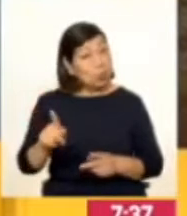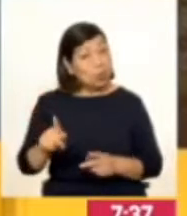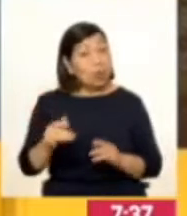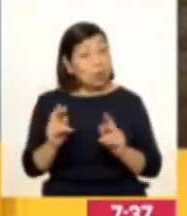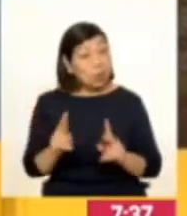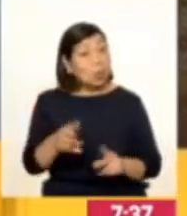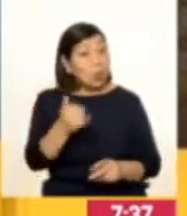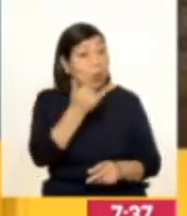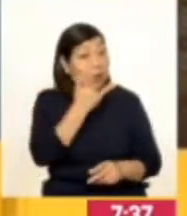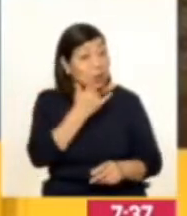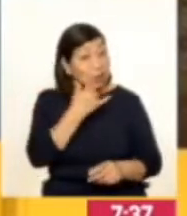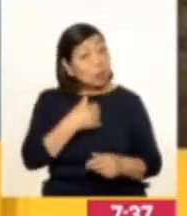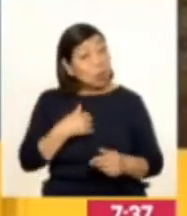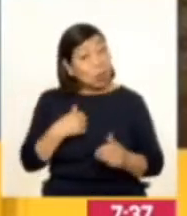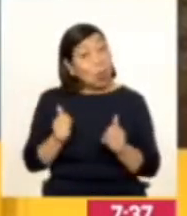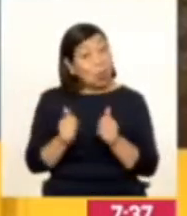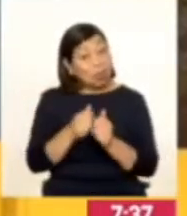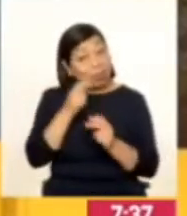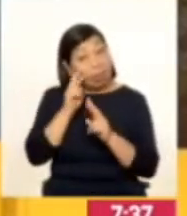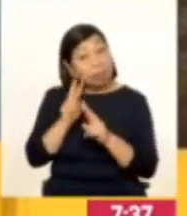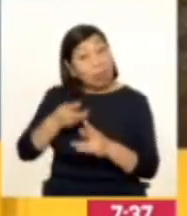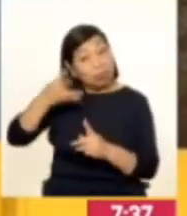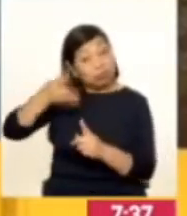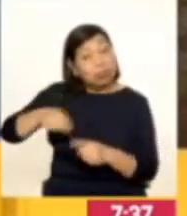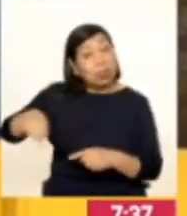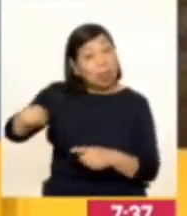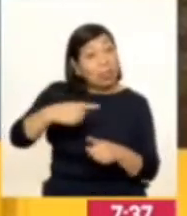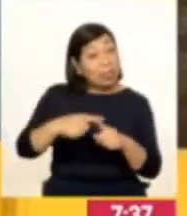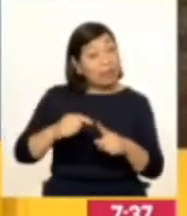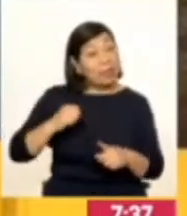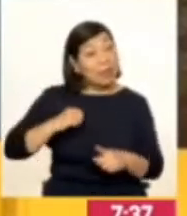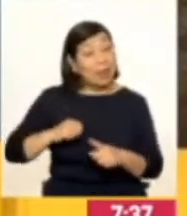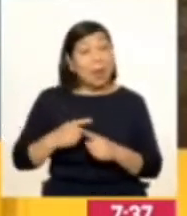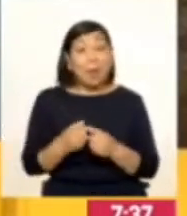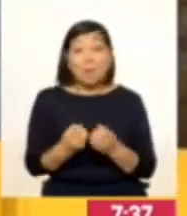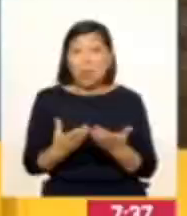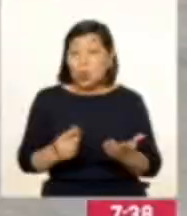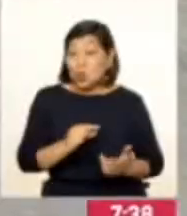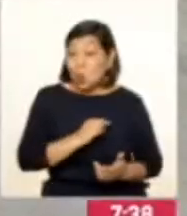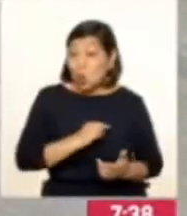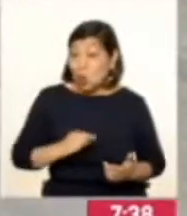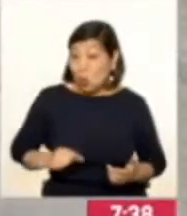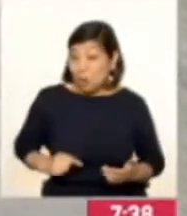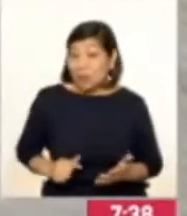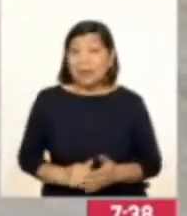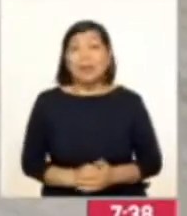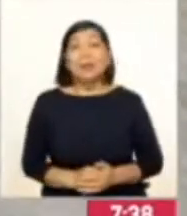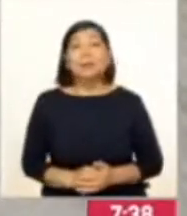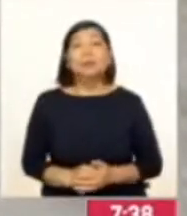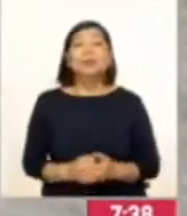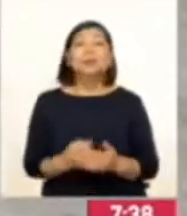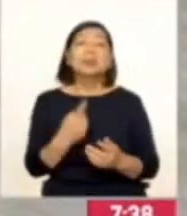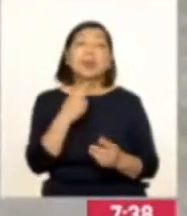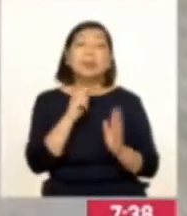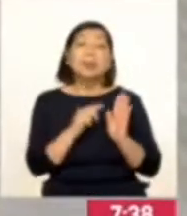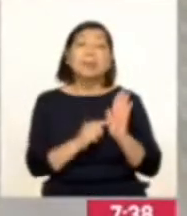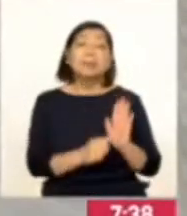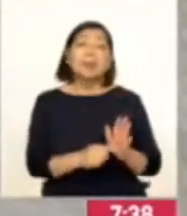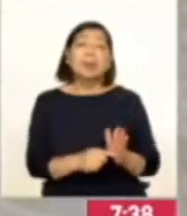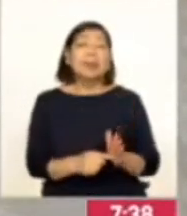vayas a equivocar Yo voy a estar a tu lado y te voy a alertar exactamente sin embargo en muchos casos Si vamos a revisar en breve unos cuadros